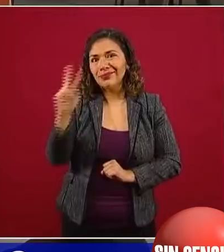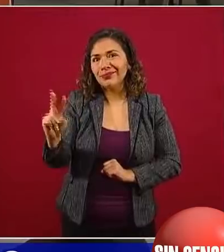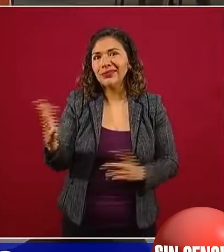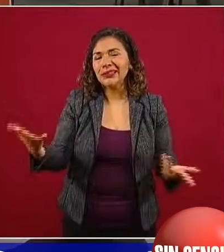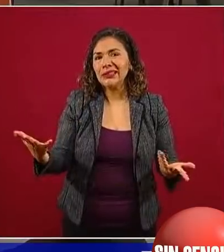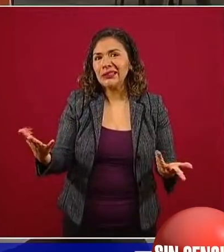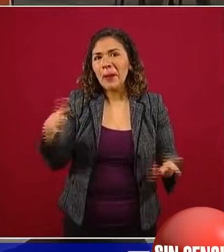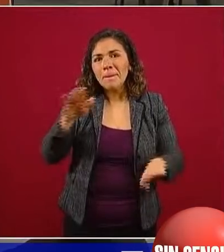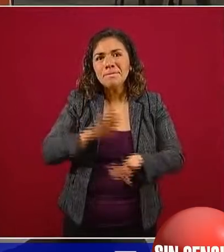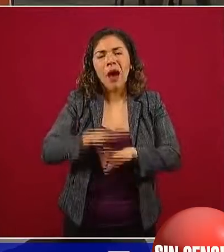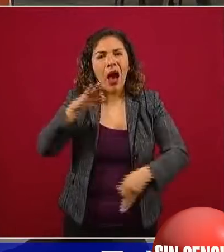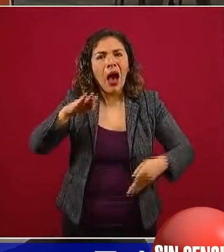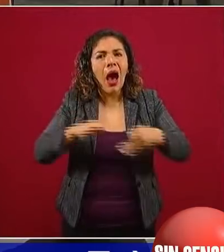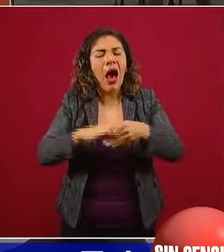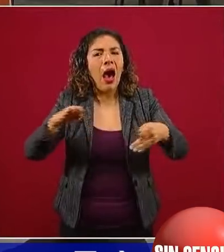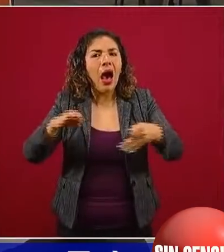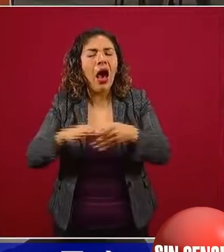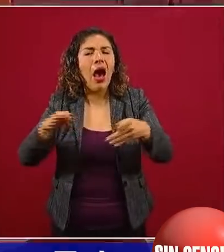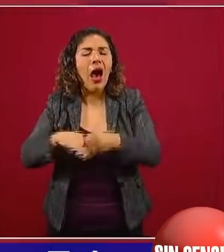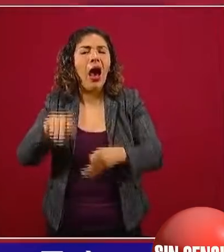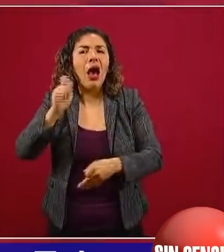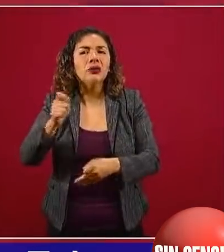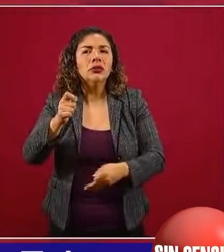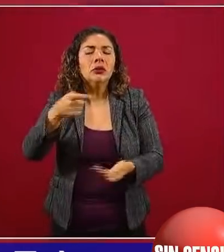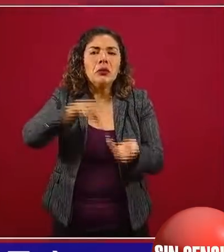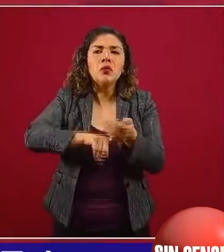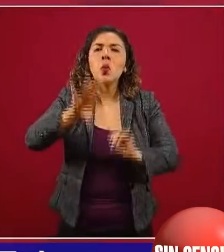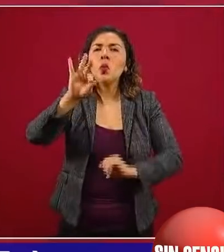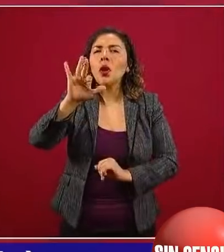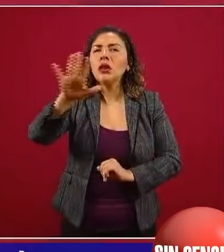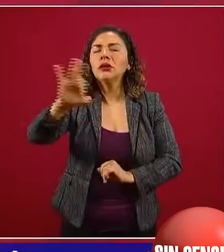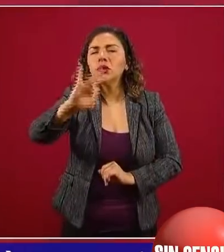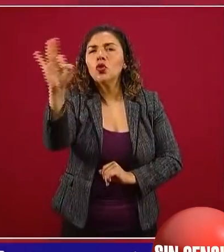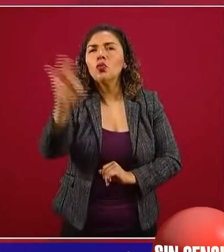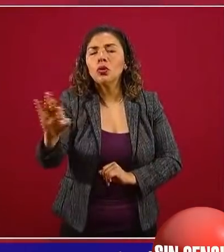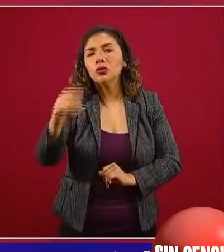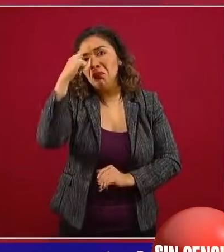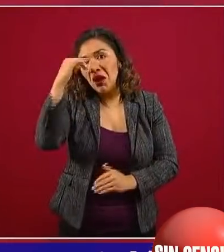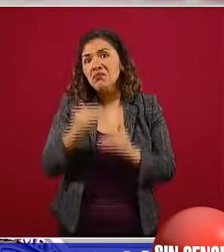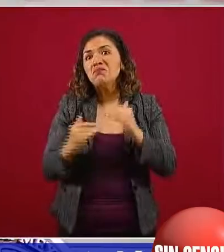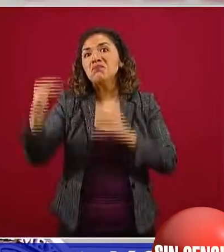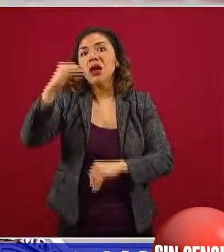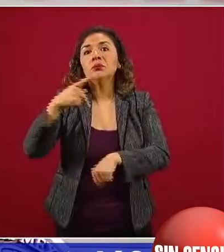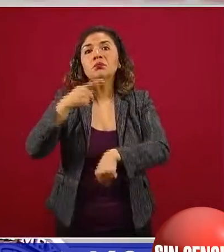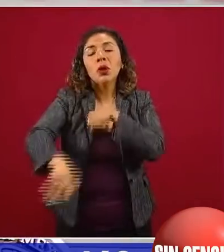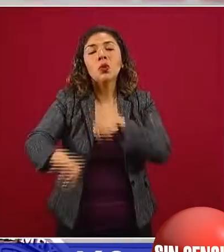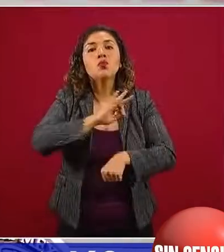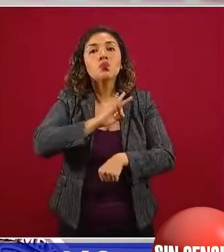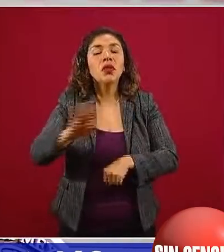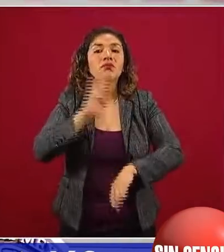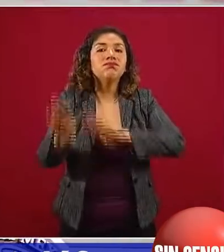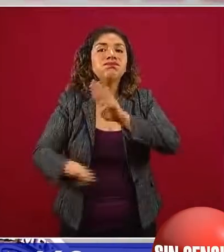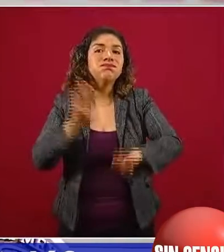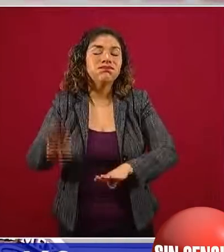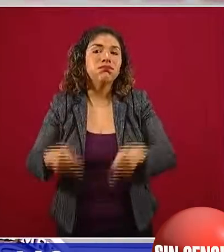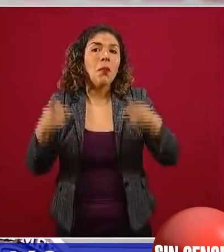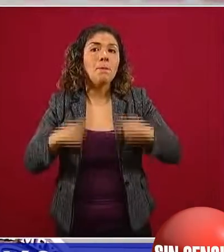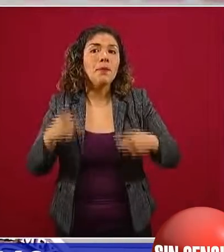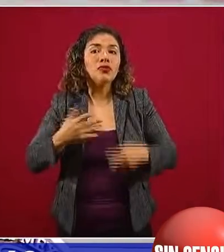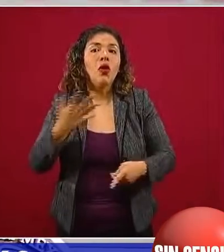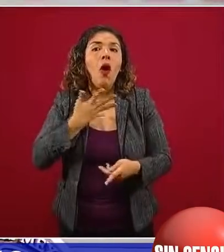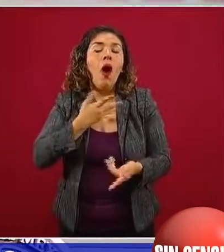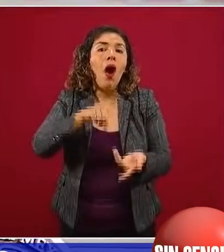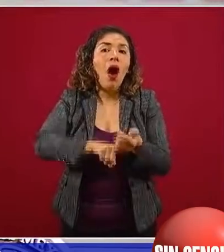en general, es al menos un 45% de aumento en la proporción de personas